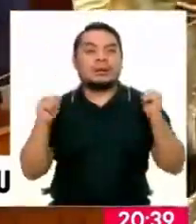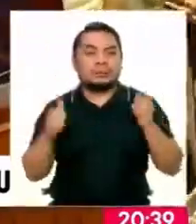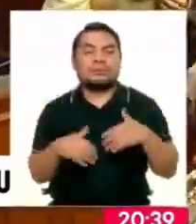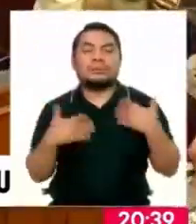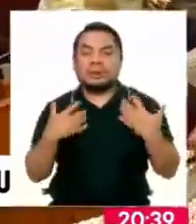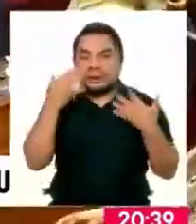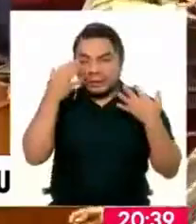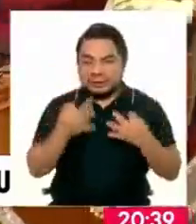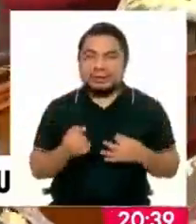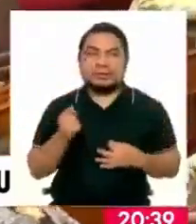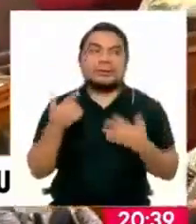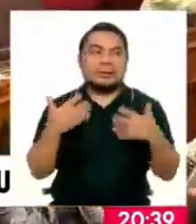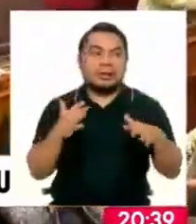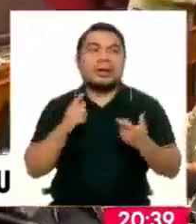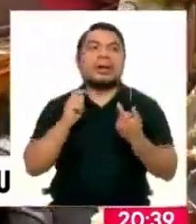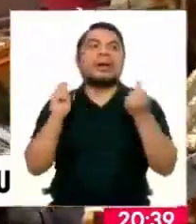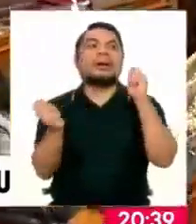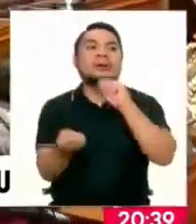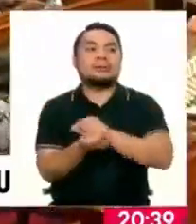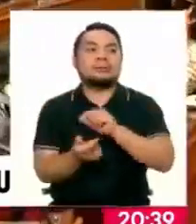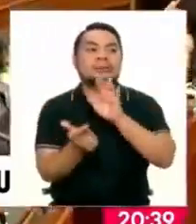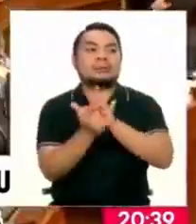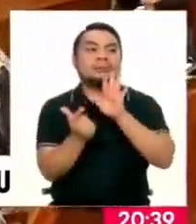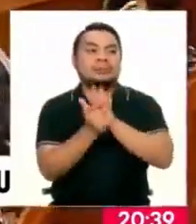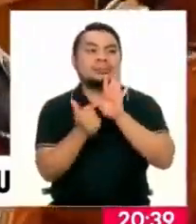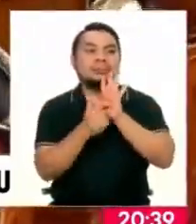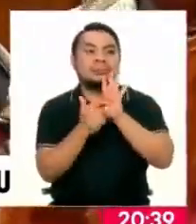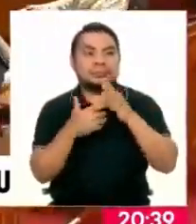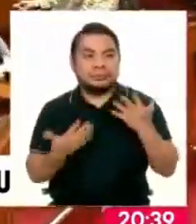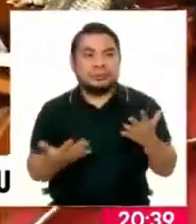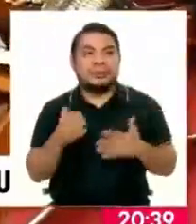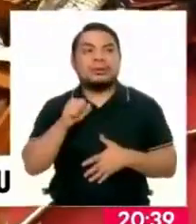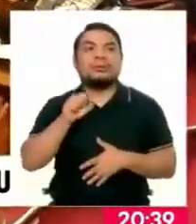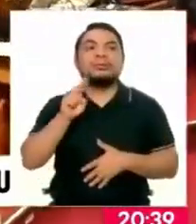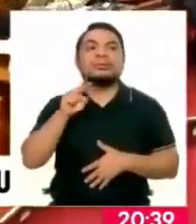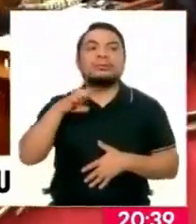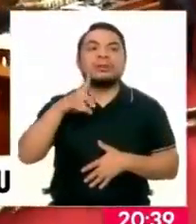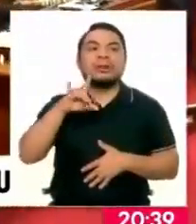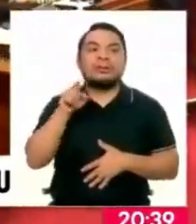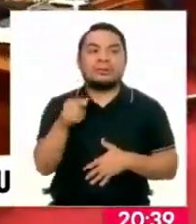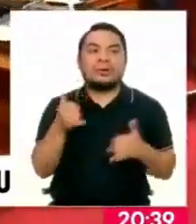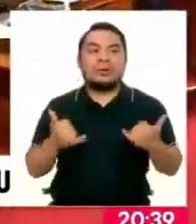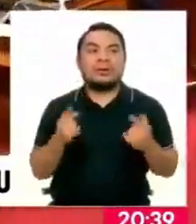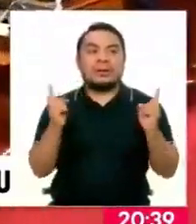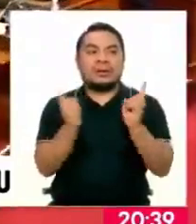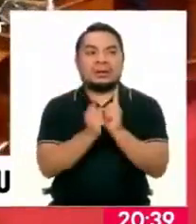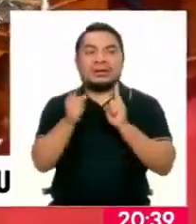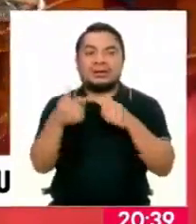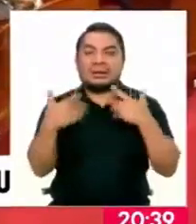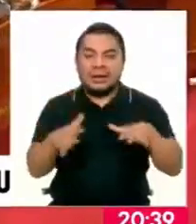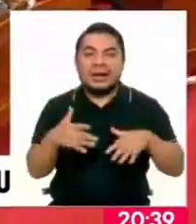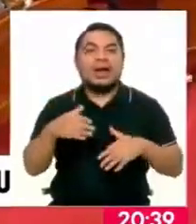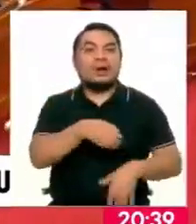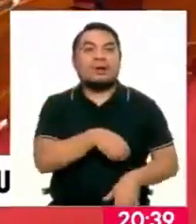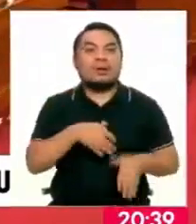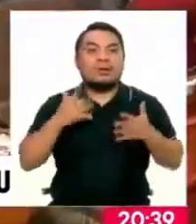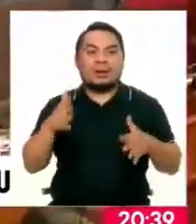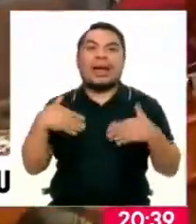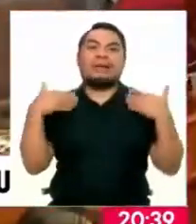los que han decidido que haya reformas en la Sunedu. Estamos viendo los momentos en los cuales los